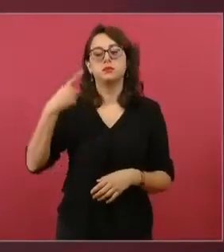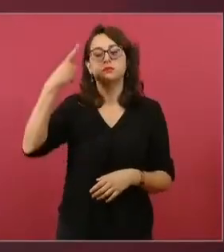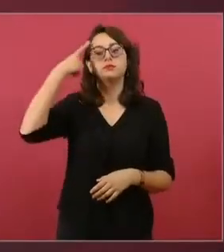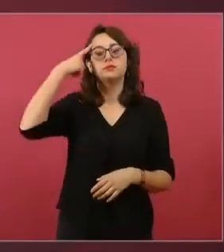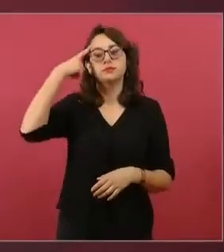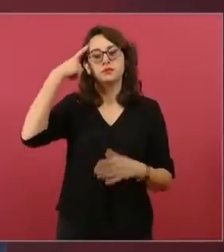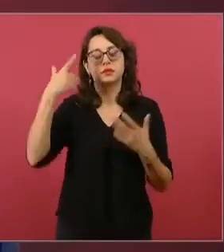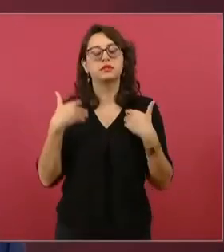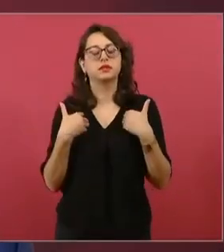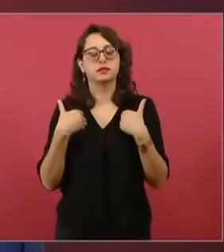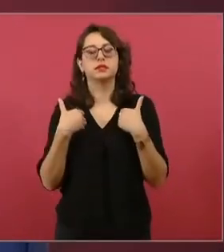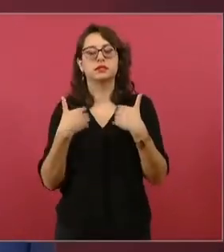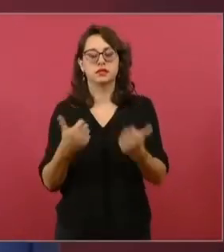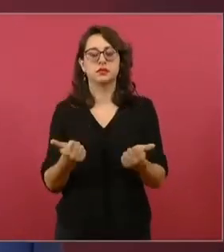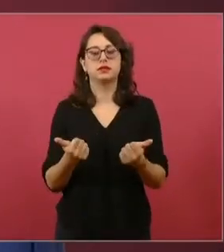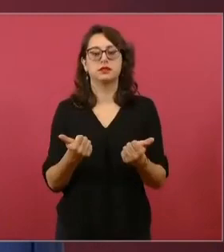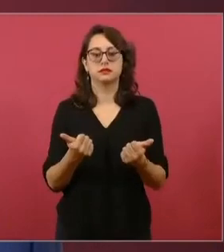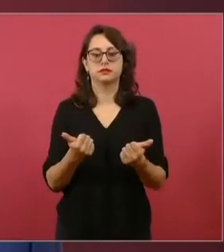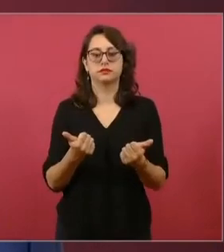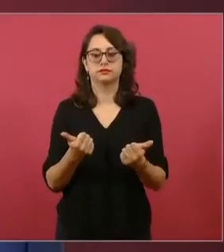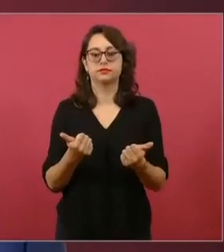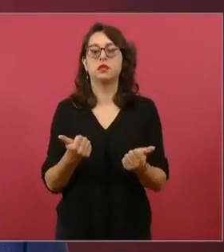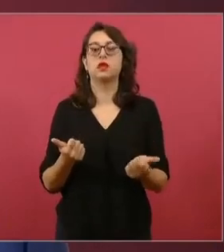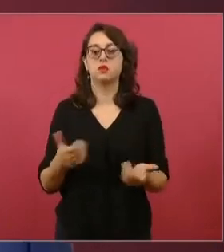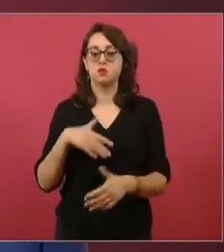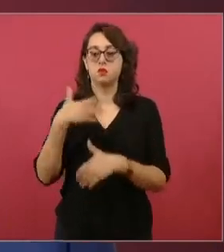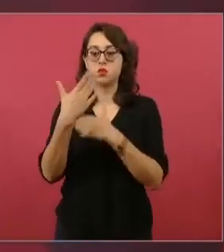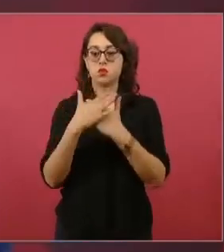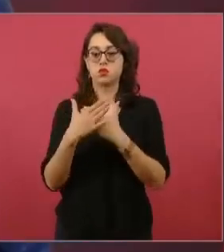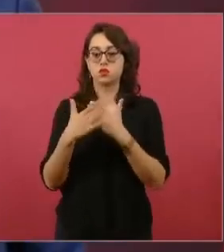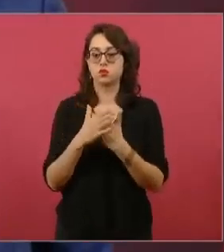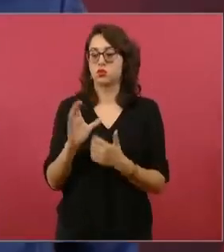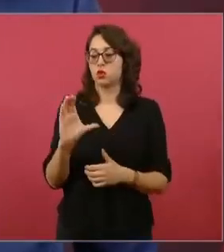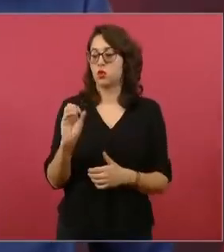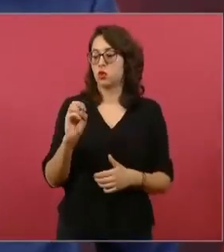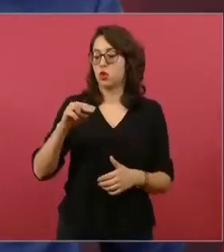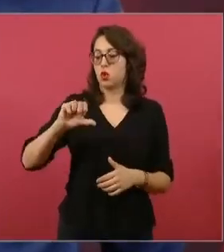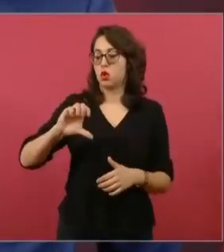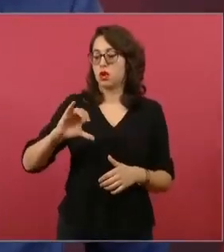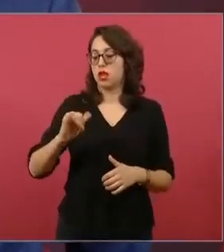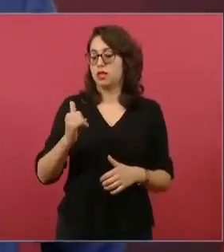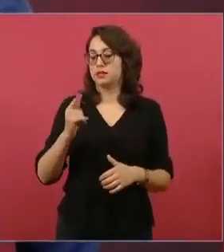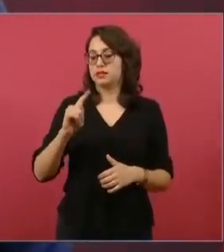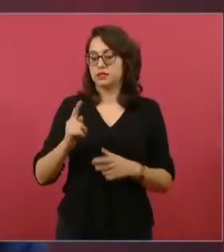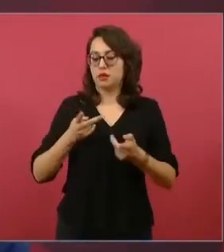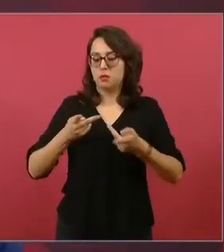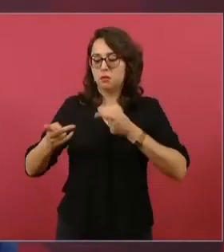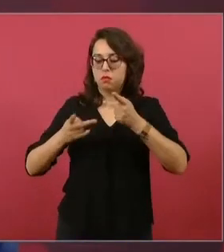Vamos a hacerlo, sí, ya en CONACYT, sí, ya se está trabajando.